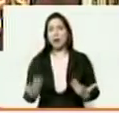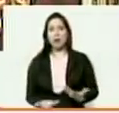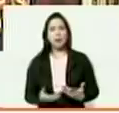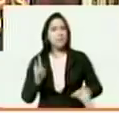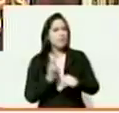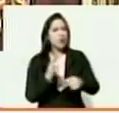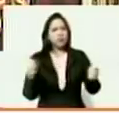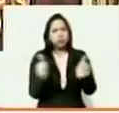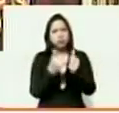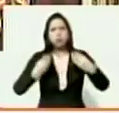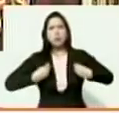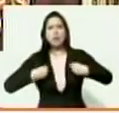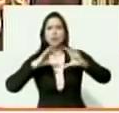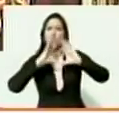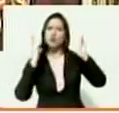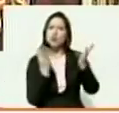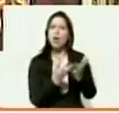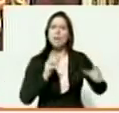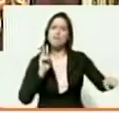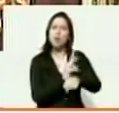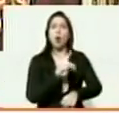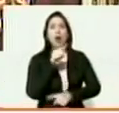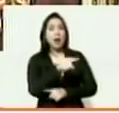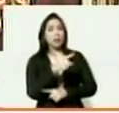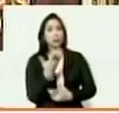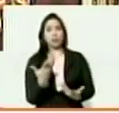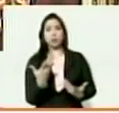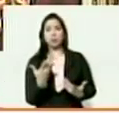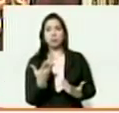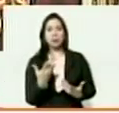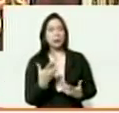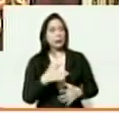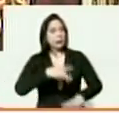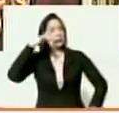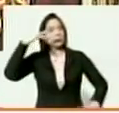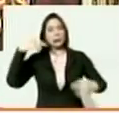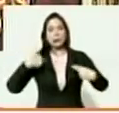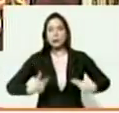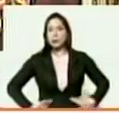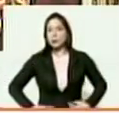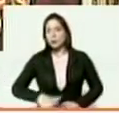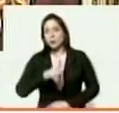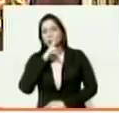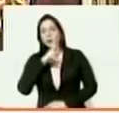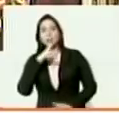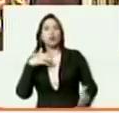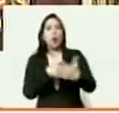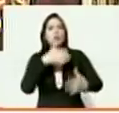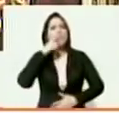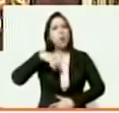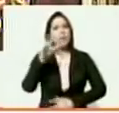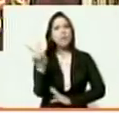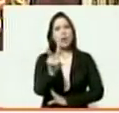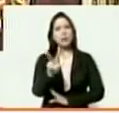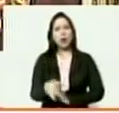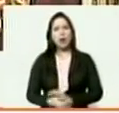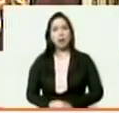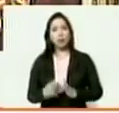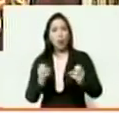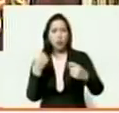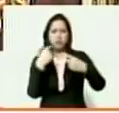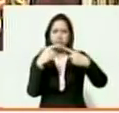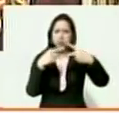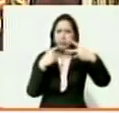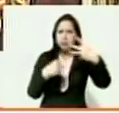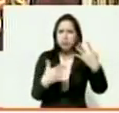de convivencia mundial, y es un acto de lesa humanidad contra el pueblo de Venezuela. Todo esto,